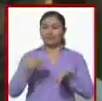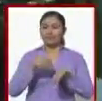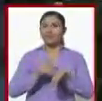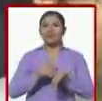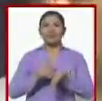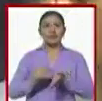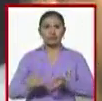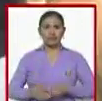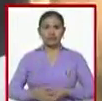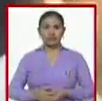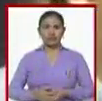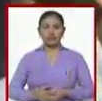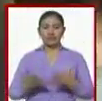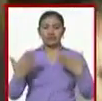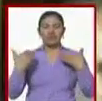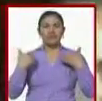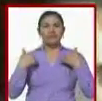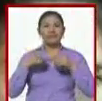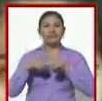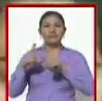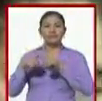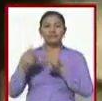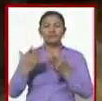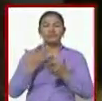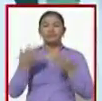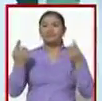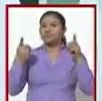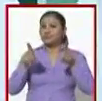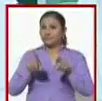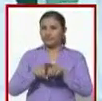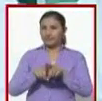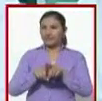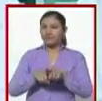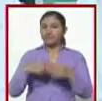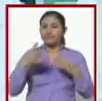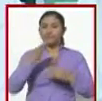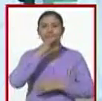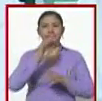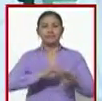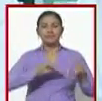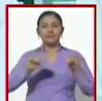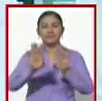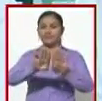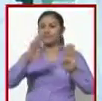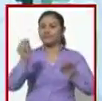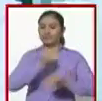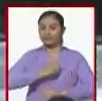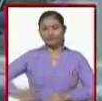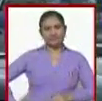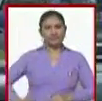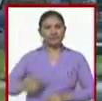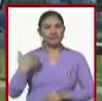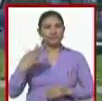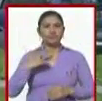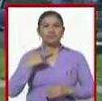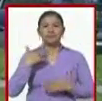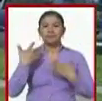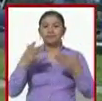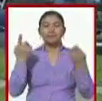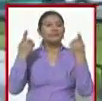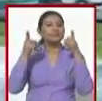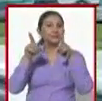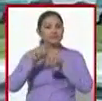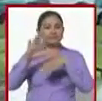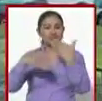nuevamente entrar en las medidas que se ha acordado. Esta huelga se va a instalar en las puertas de la gobernación. Ya habíamos